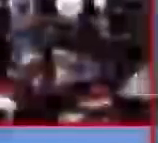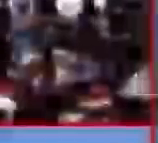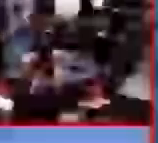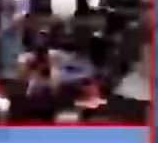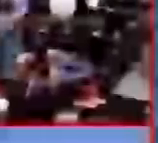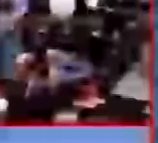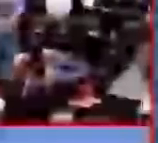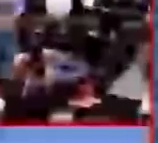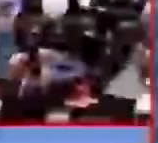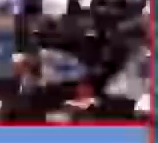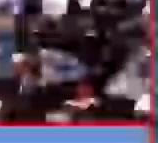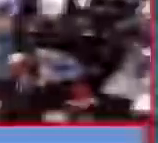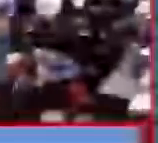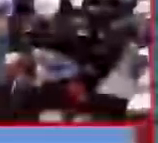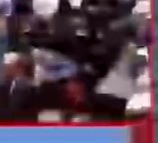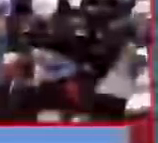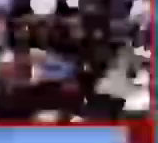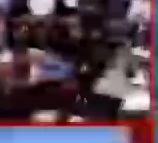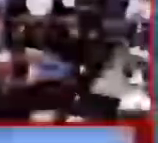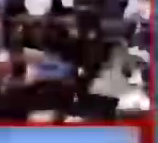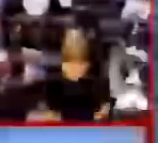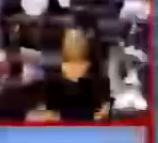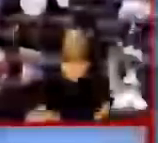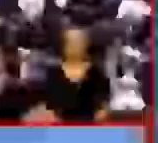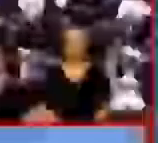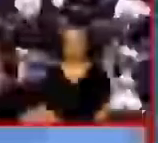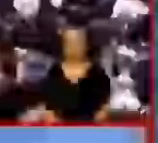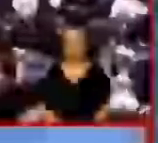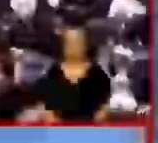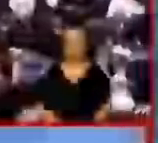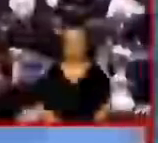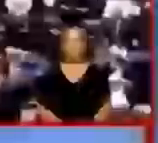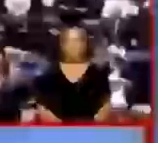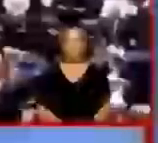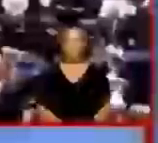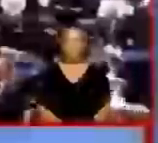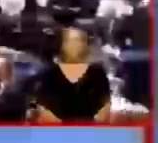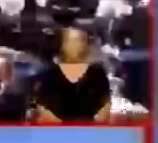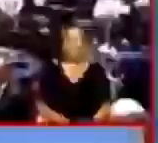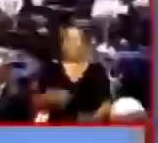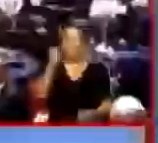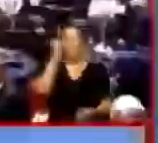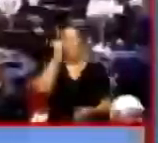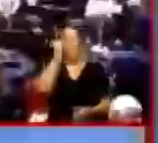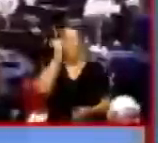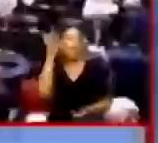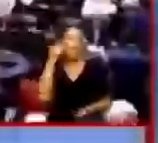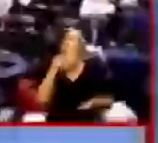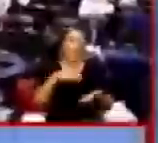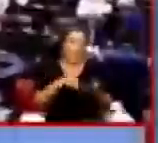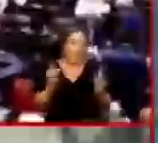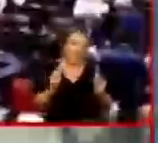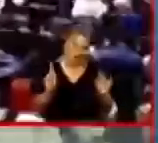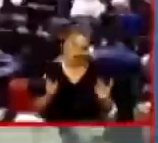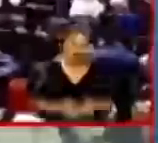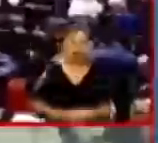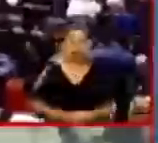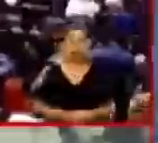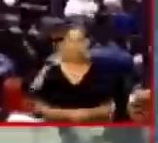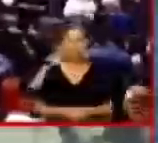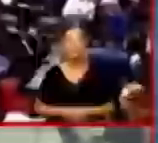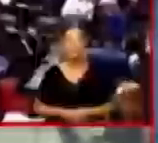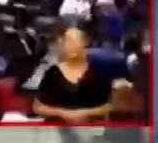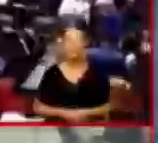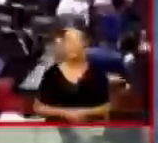con el fondo, y los que creen que hay que alejarse lo más posible de cualquier cosa que haga el gobierno en los próximos dos años, pues pueden terminar pagando